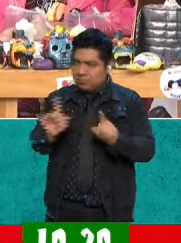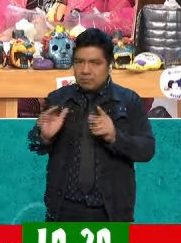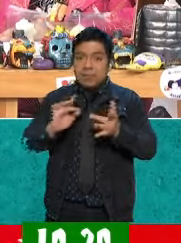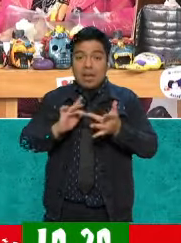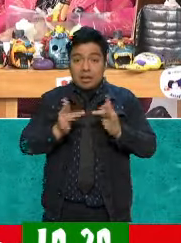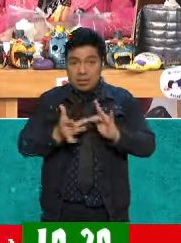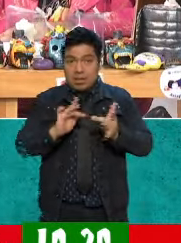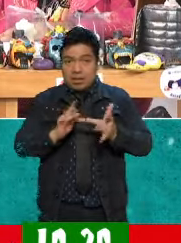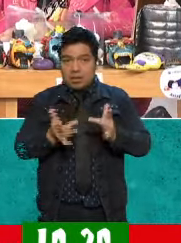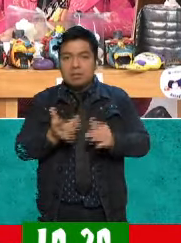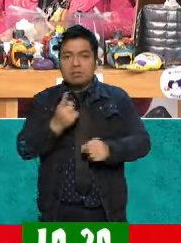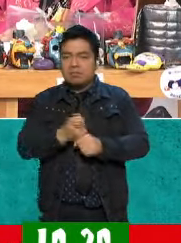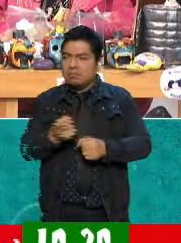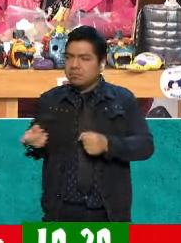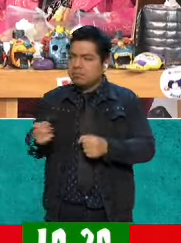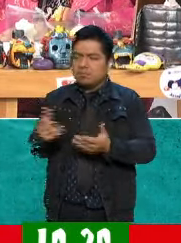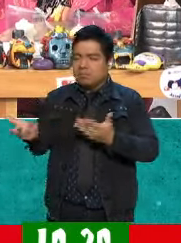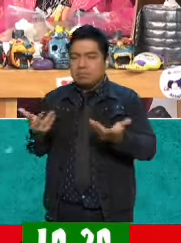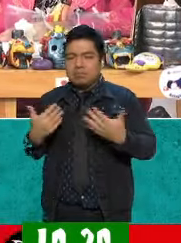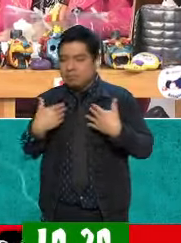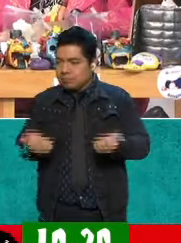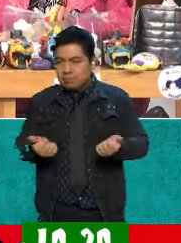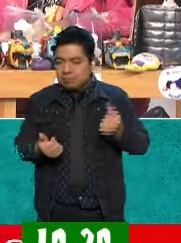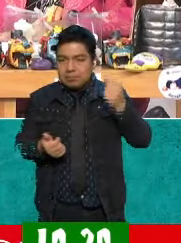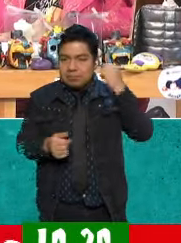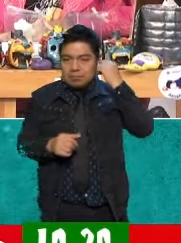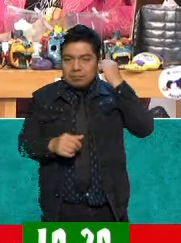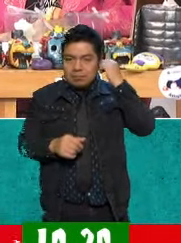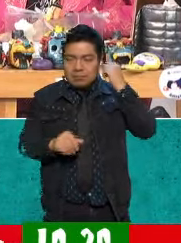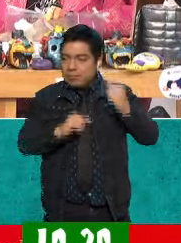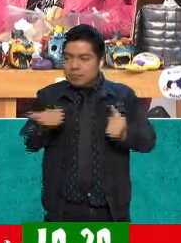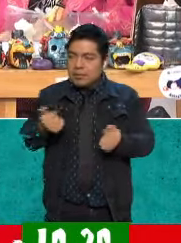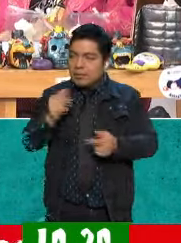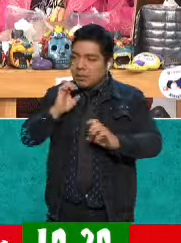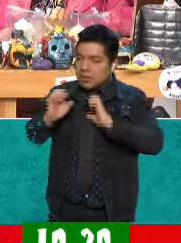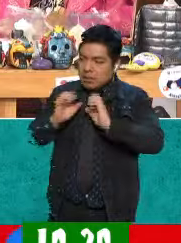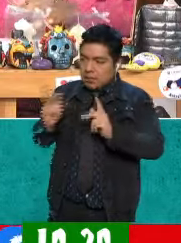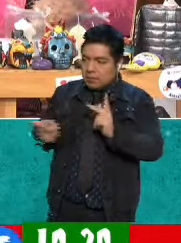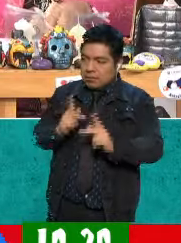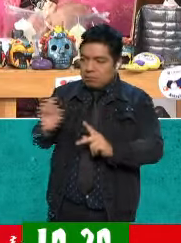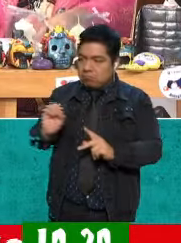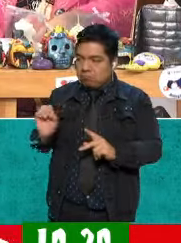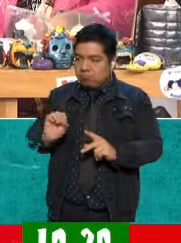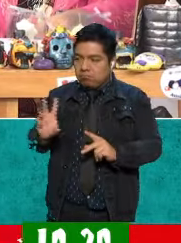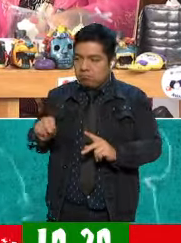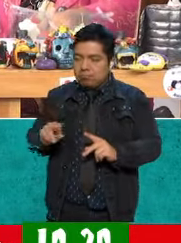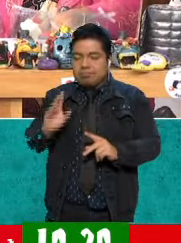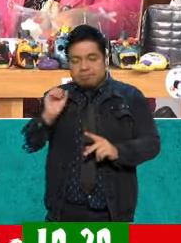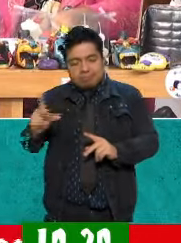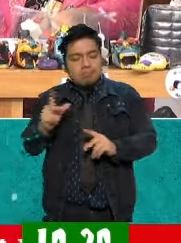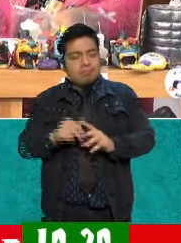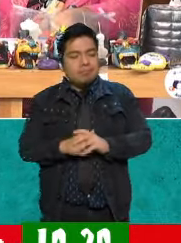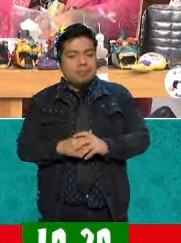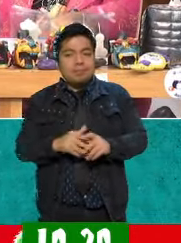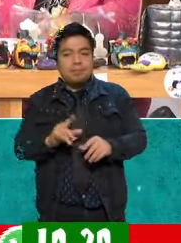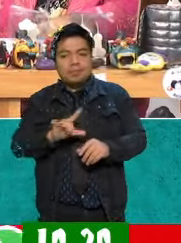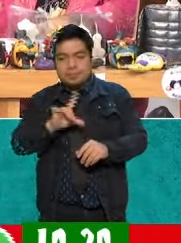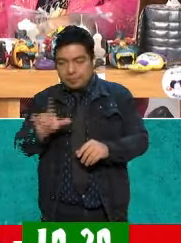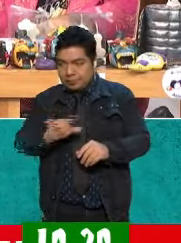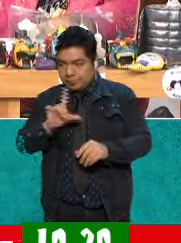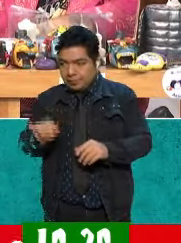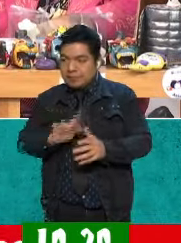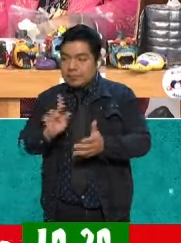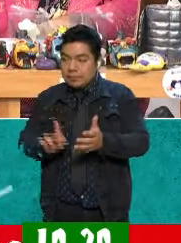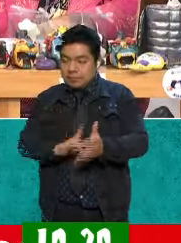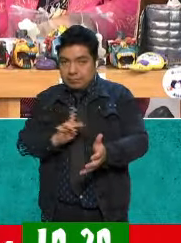sus redes. ¿O qué cápsula? Claro. No encontraron el otro sobre bailar. Sondeo, ¿verdad? No. Entonces, este lo vamos a volver a poner,